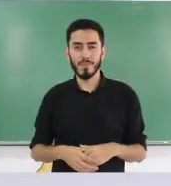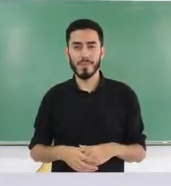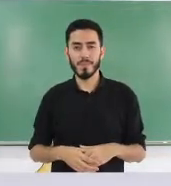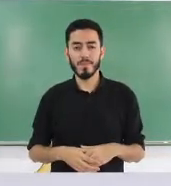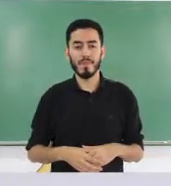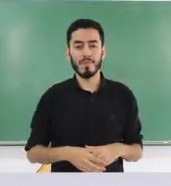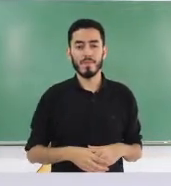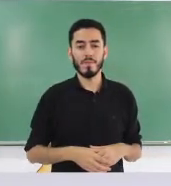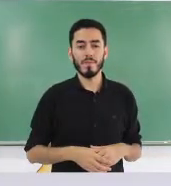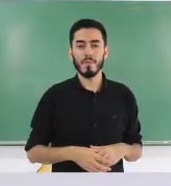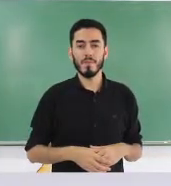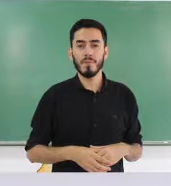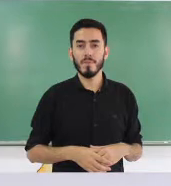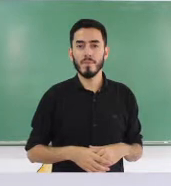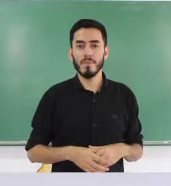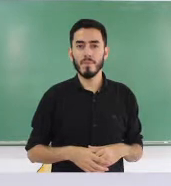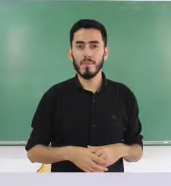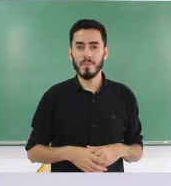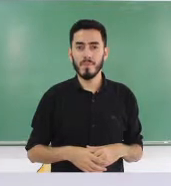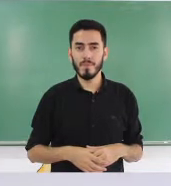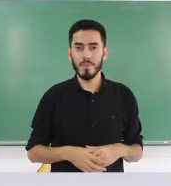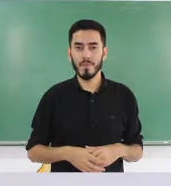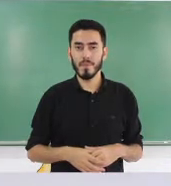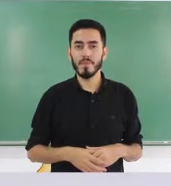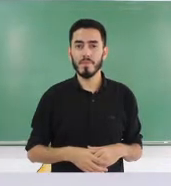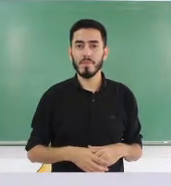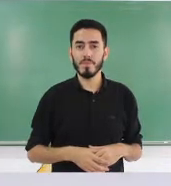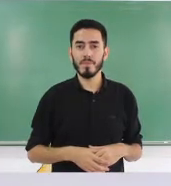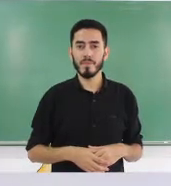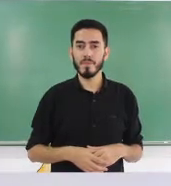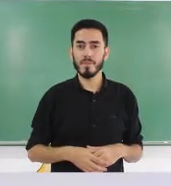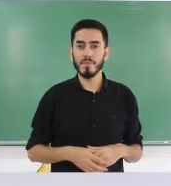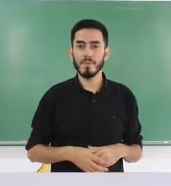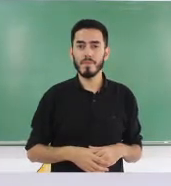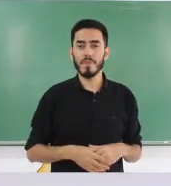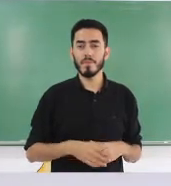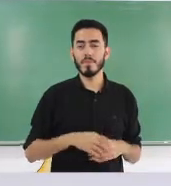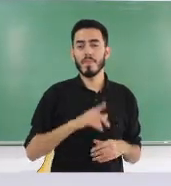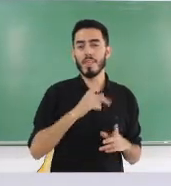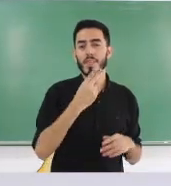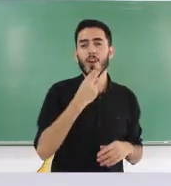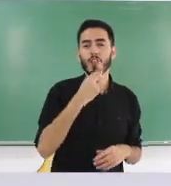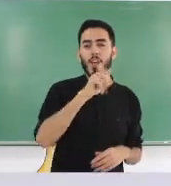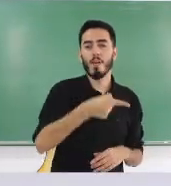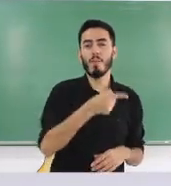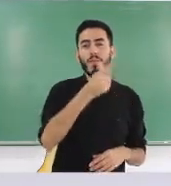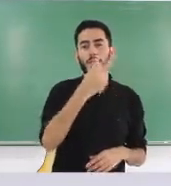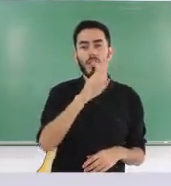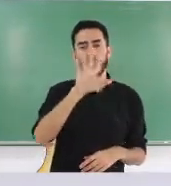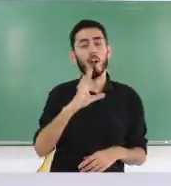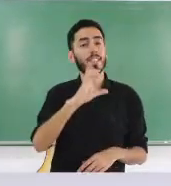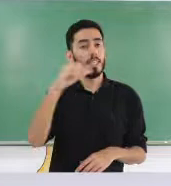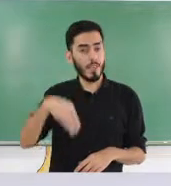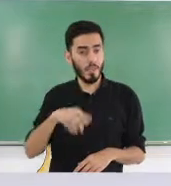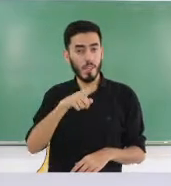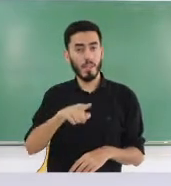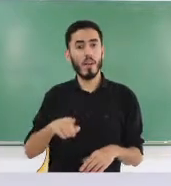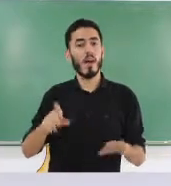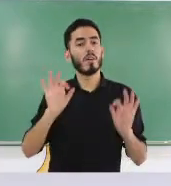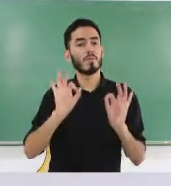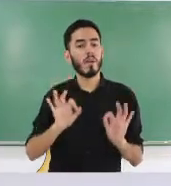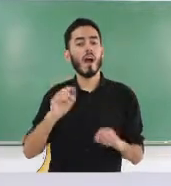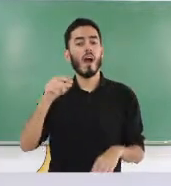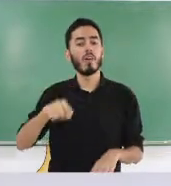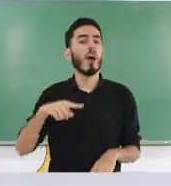,25 centímetros. Ahora bien, con esto vemos